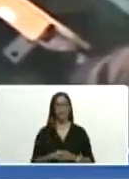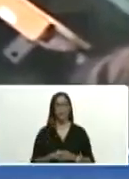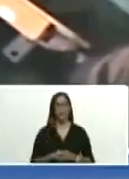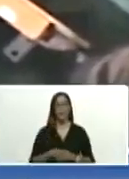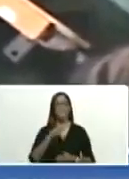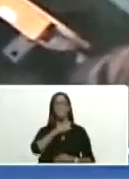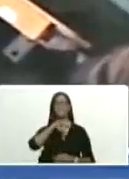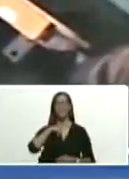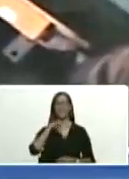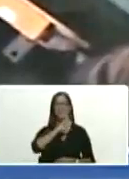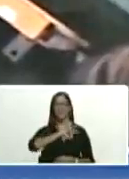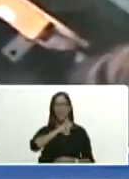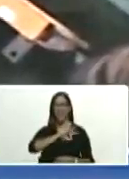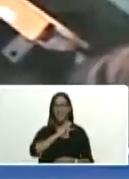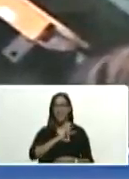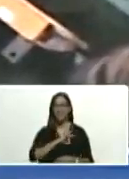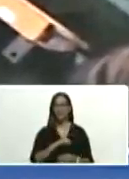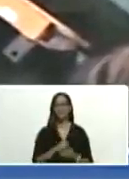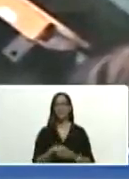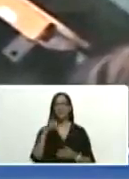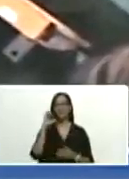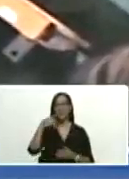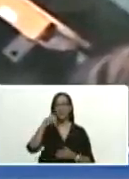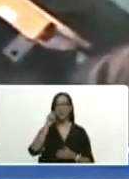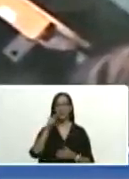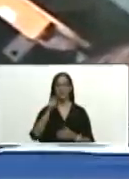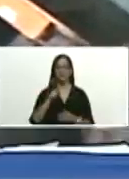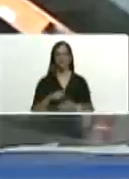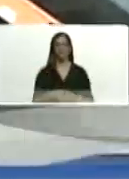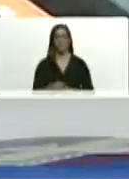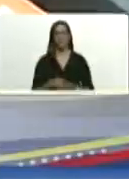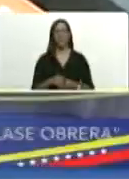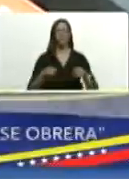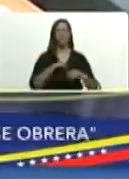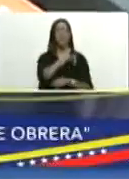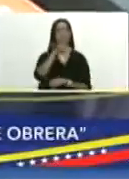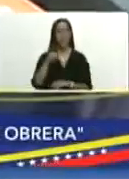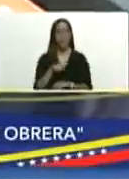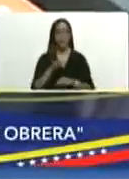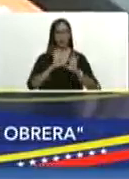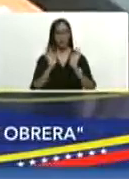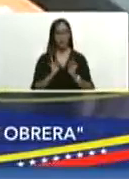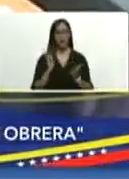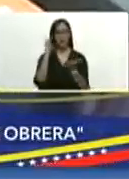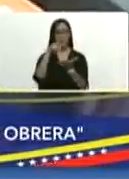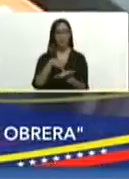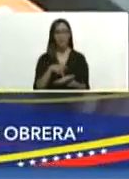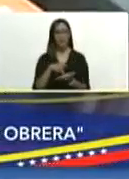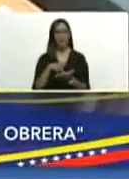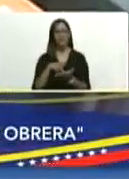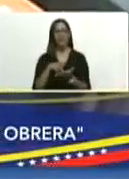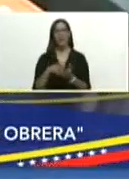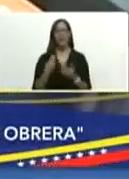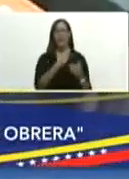militante socialista de los cpt Igualmente ha llegado la